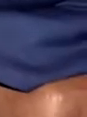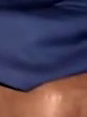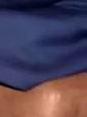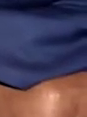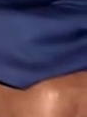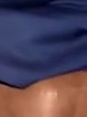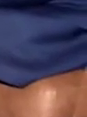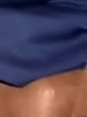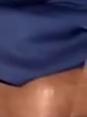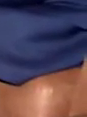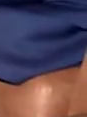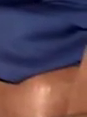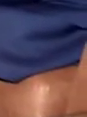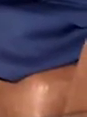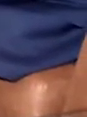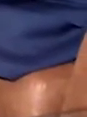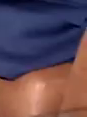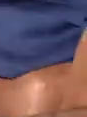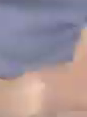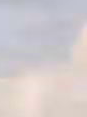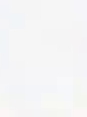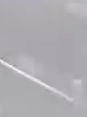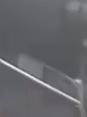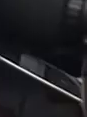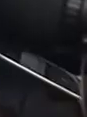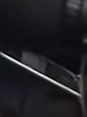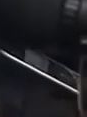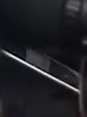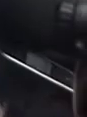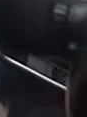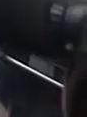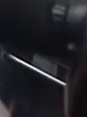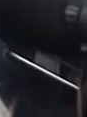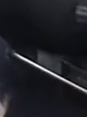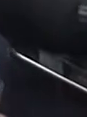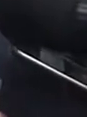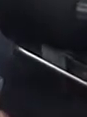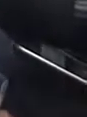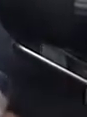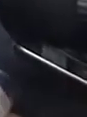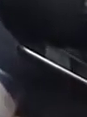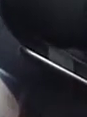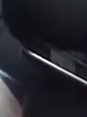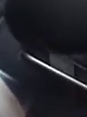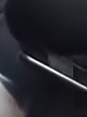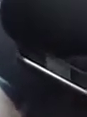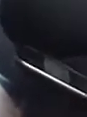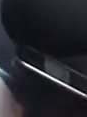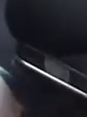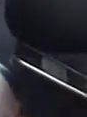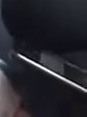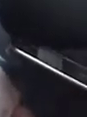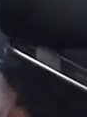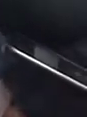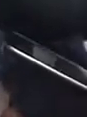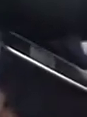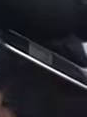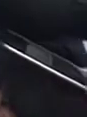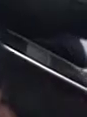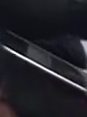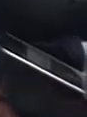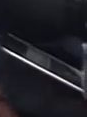oficial fue más de cortesía que de trabajo absolutamente nada fue una reunión de 10-15 minutos donde